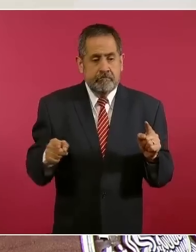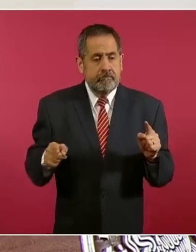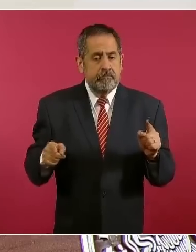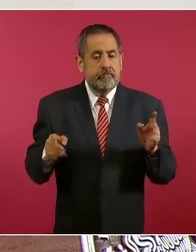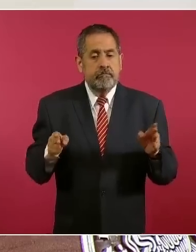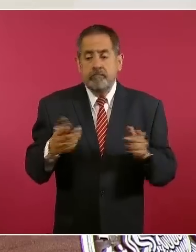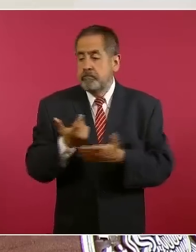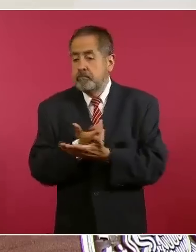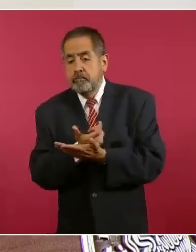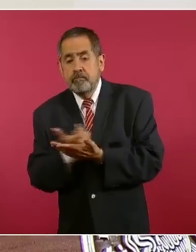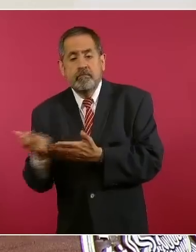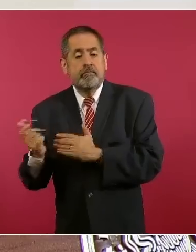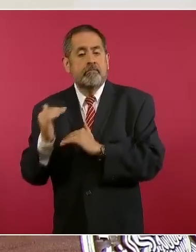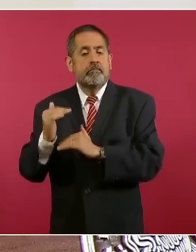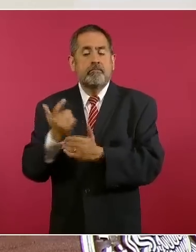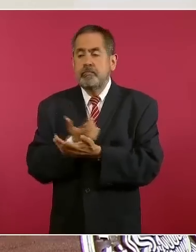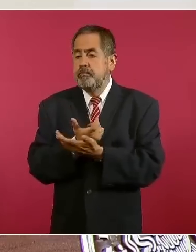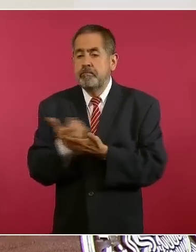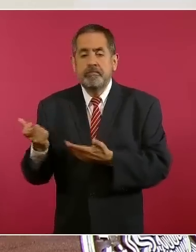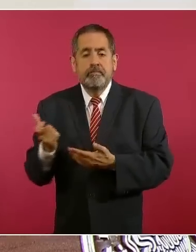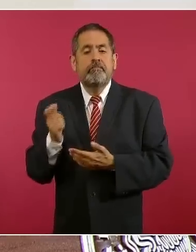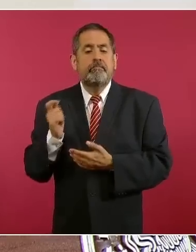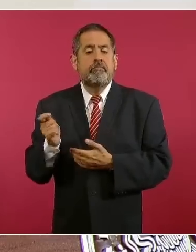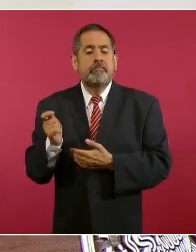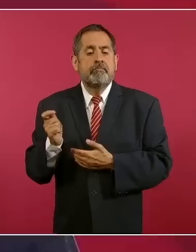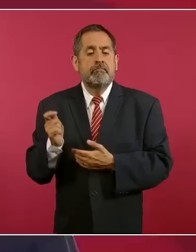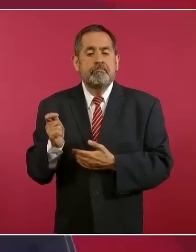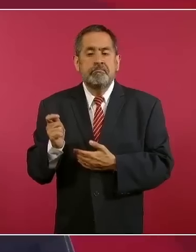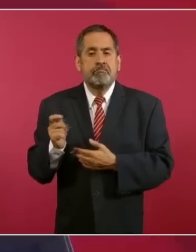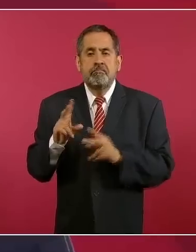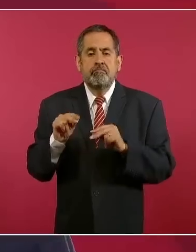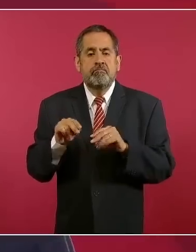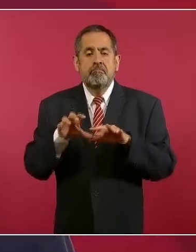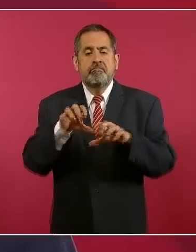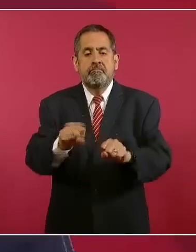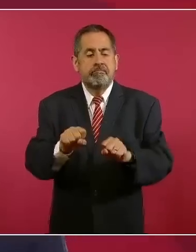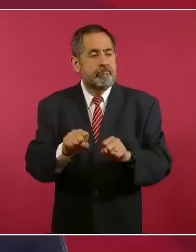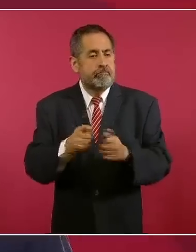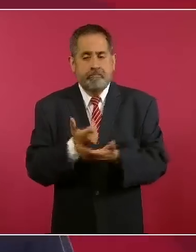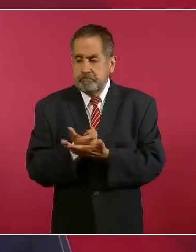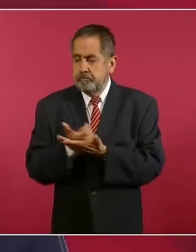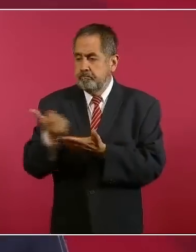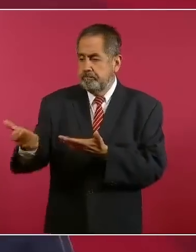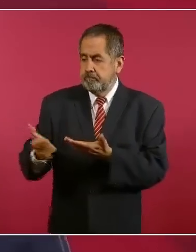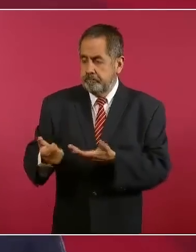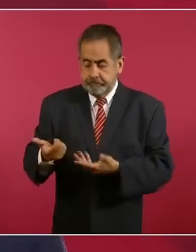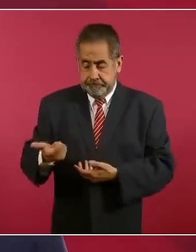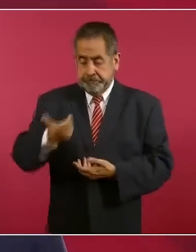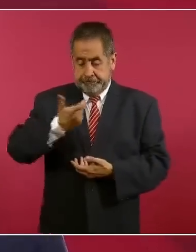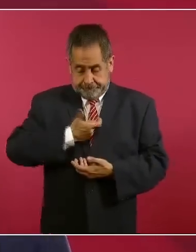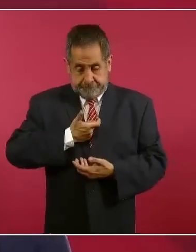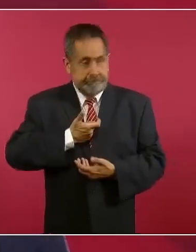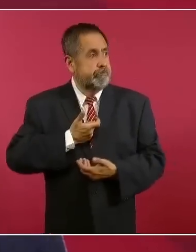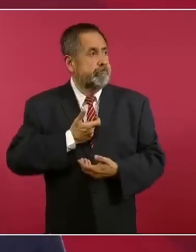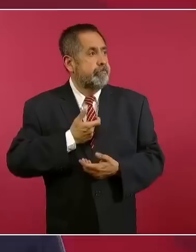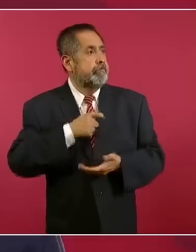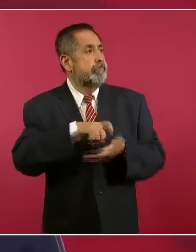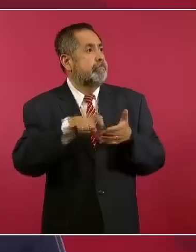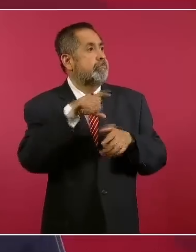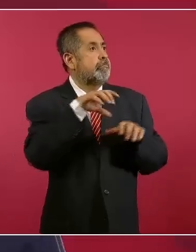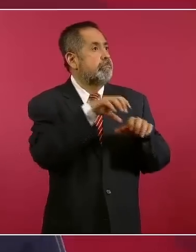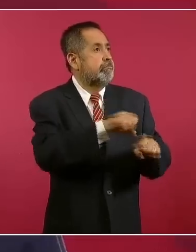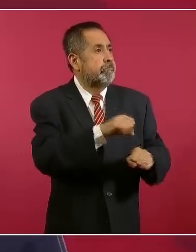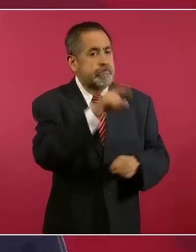el salario mínimo perdió poder de compra, eso que no se nos olvide.